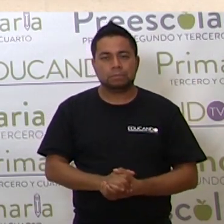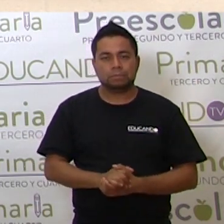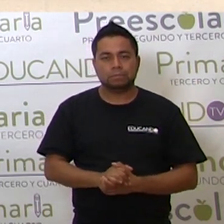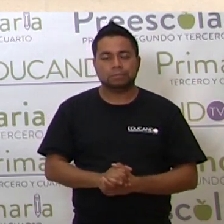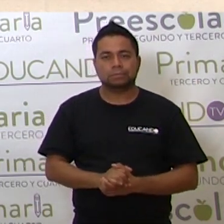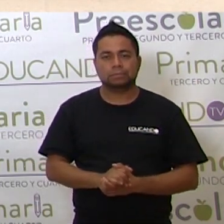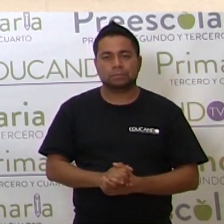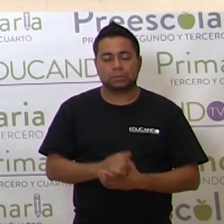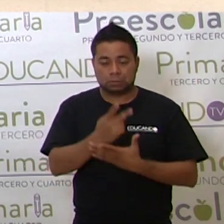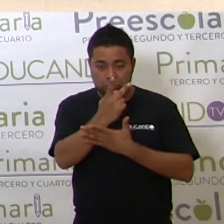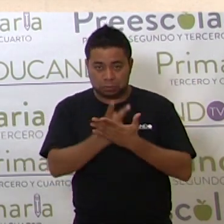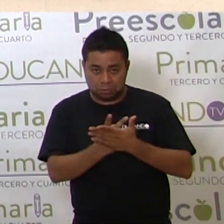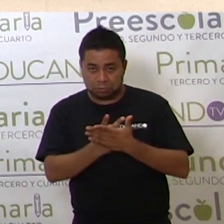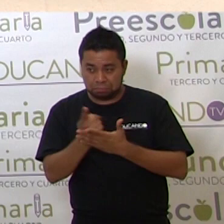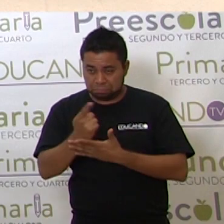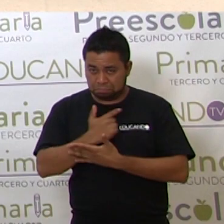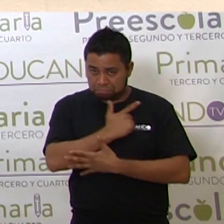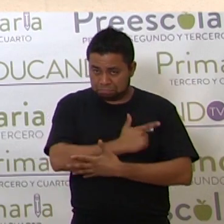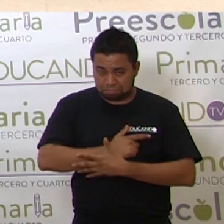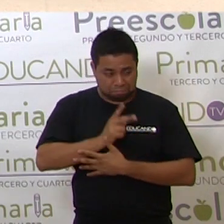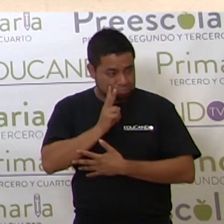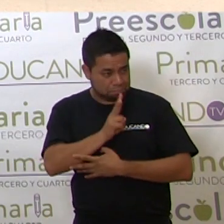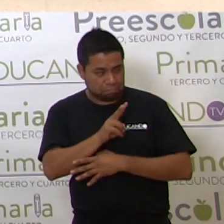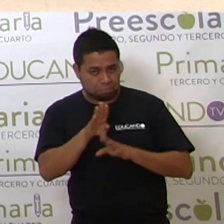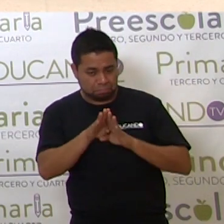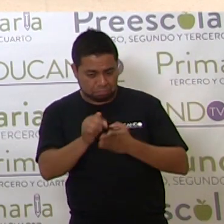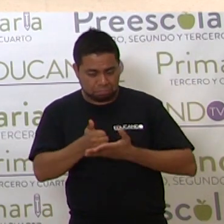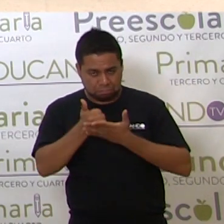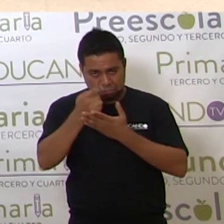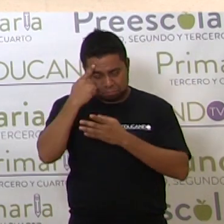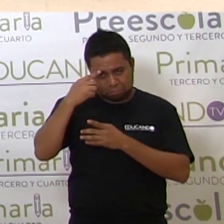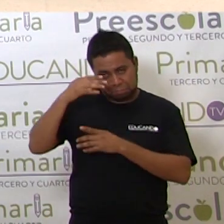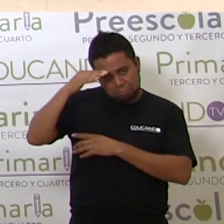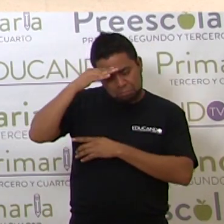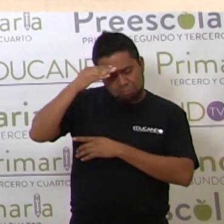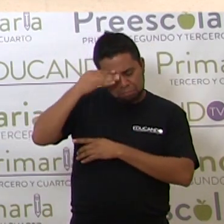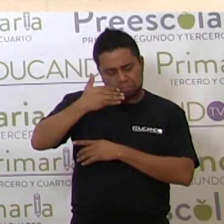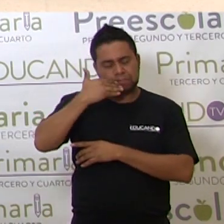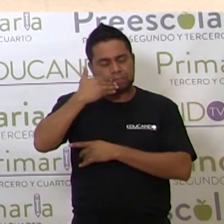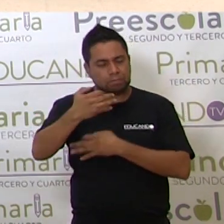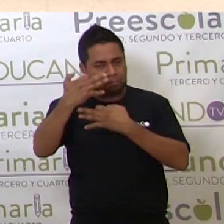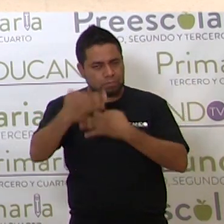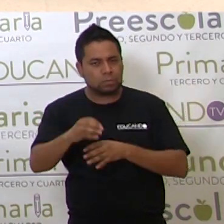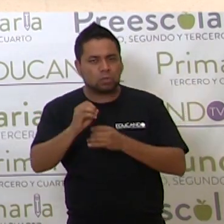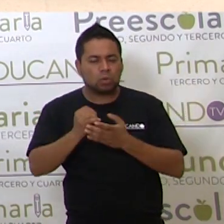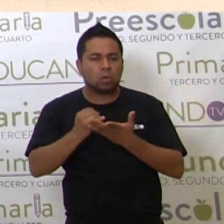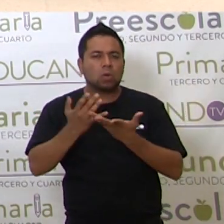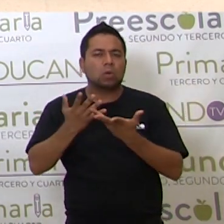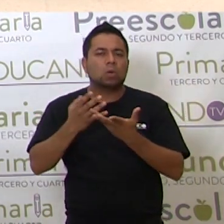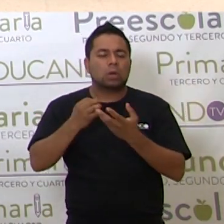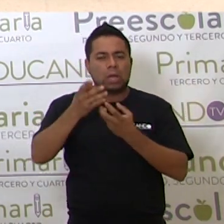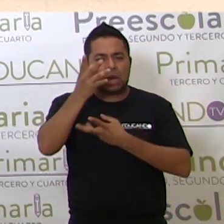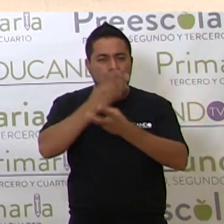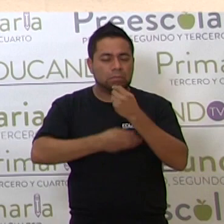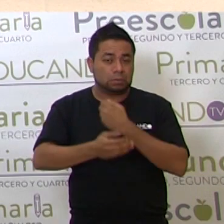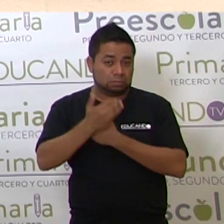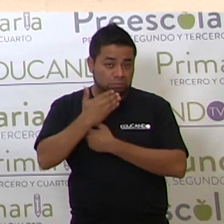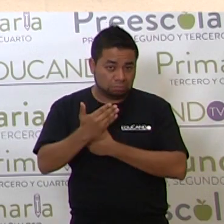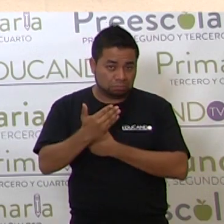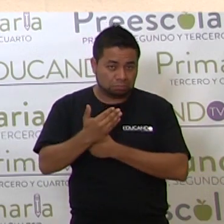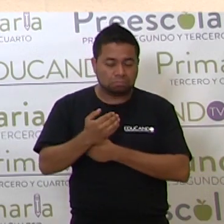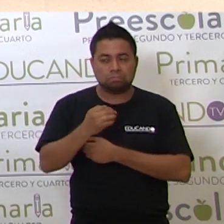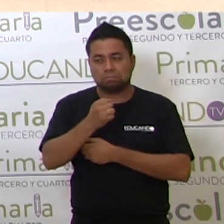fomenten valores y el aprendizaje crítico bueno pues como a muchos les interesa y le llama la atención